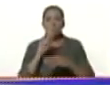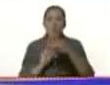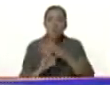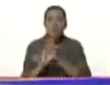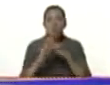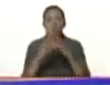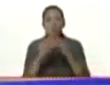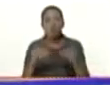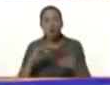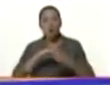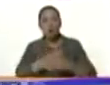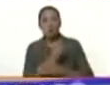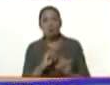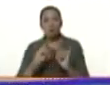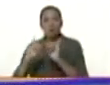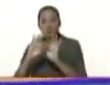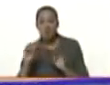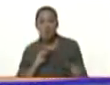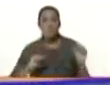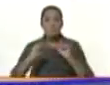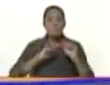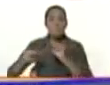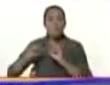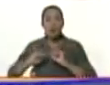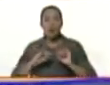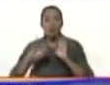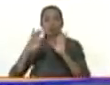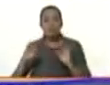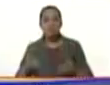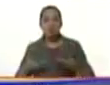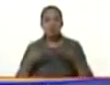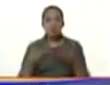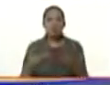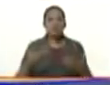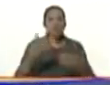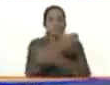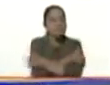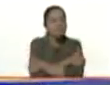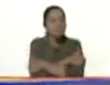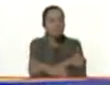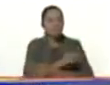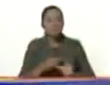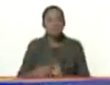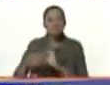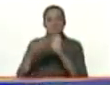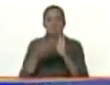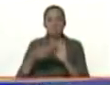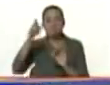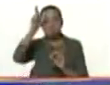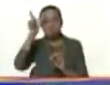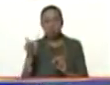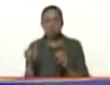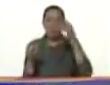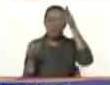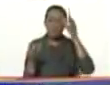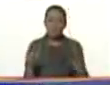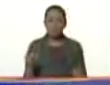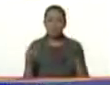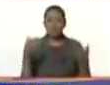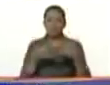todas las universidades, que se movilizaron y se dieron un abrazo de unión cívico-militar, de